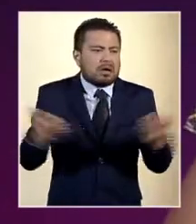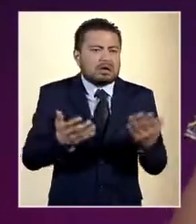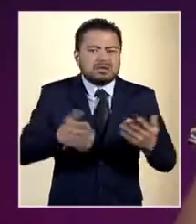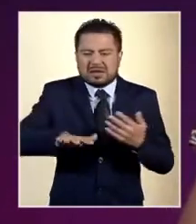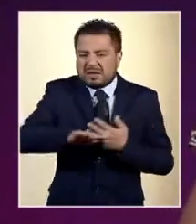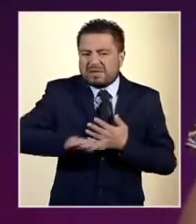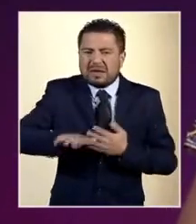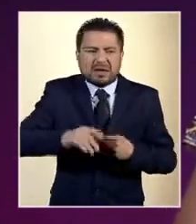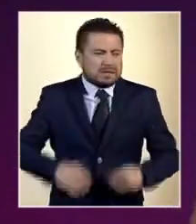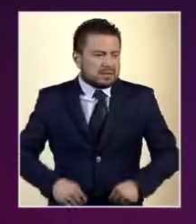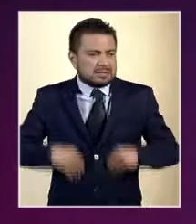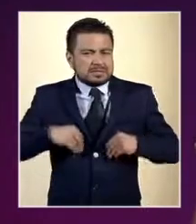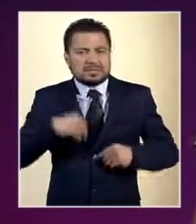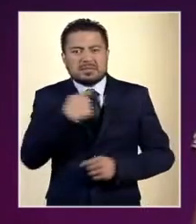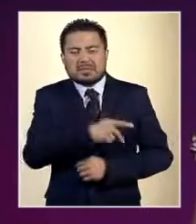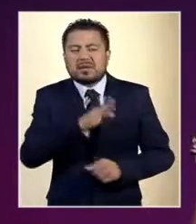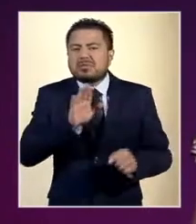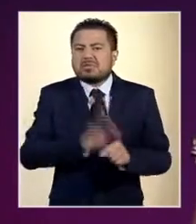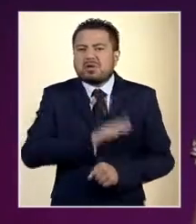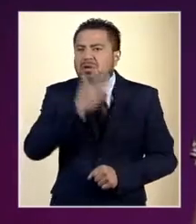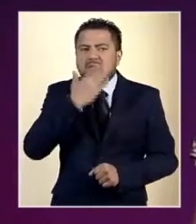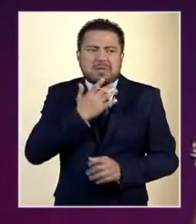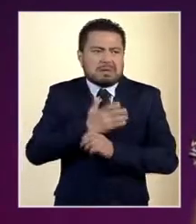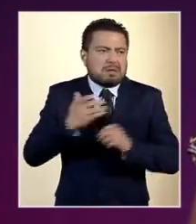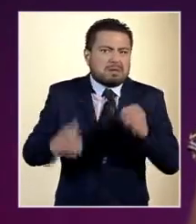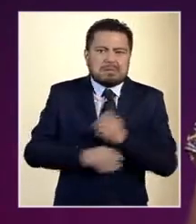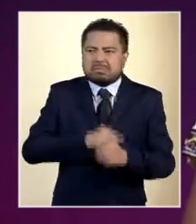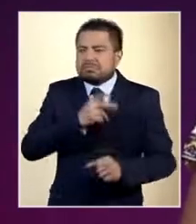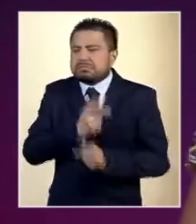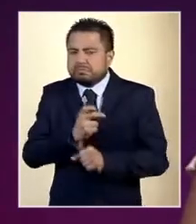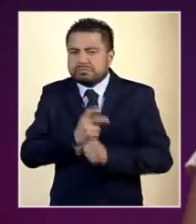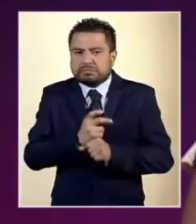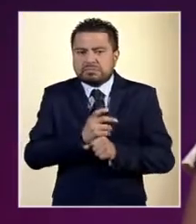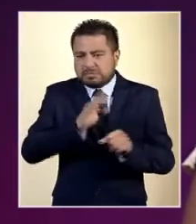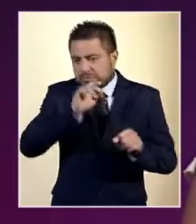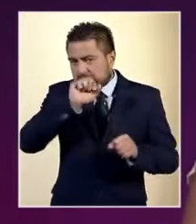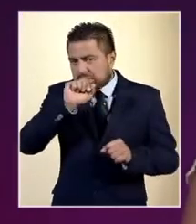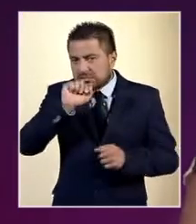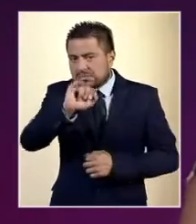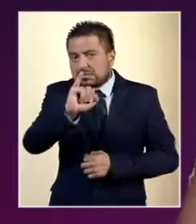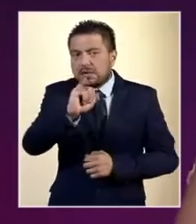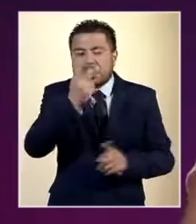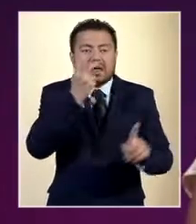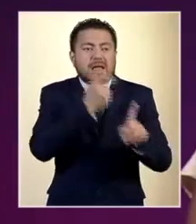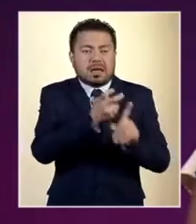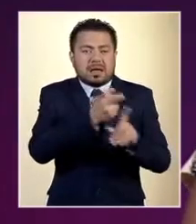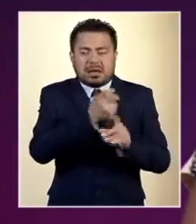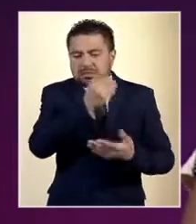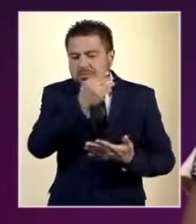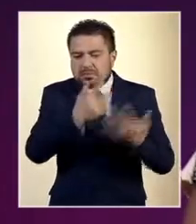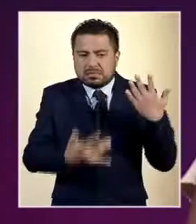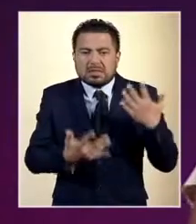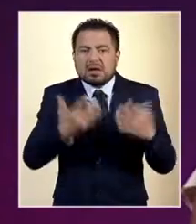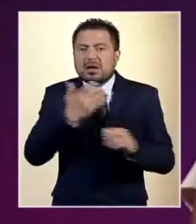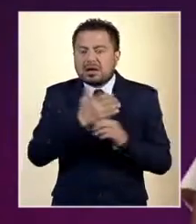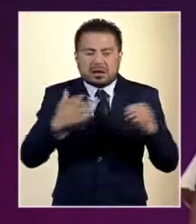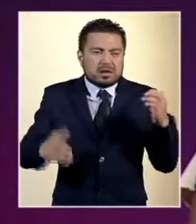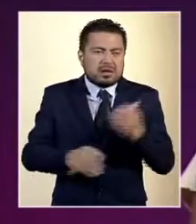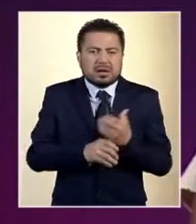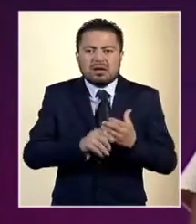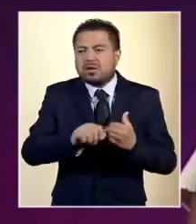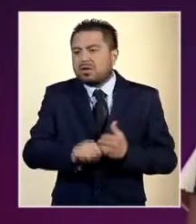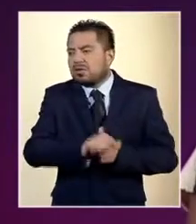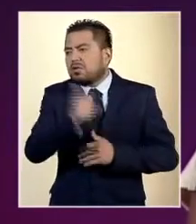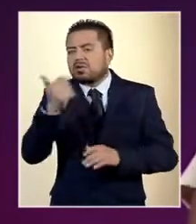barrio donde vivía, porque no había alternativas. Y, por supuesto, también hay una serie de prácticas y